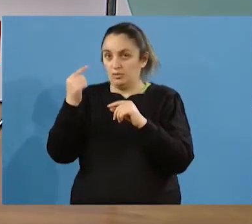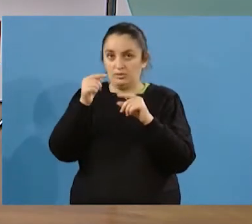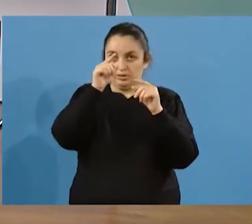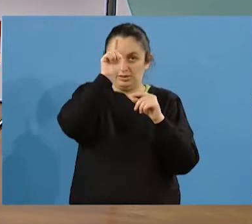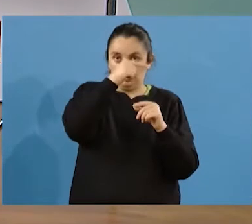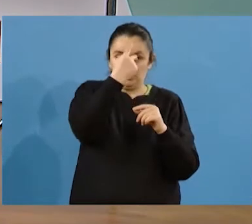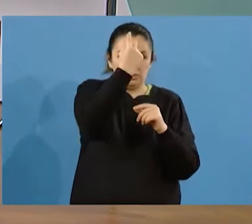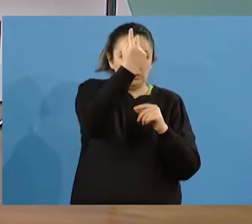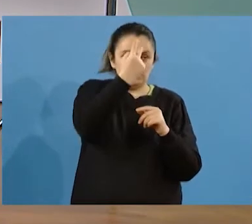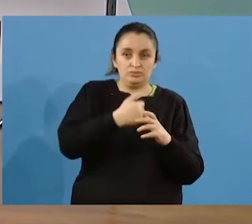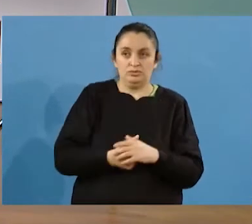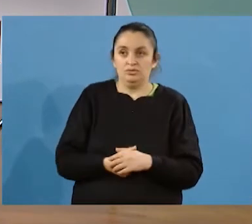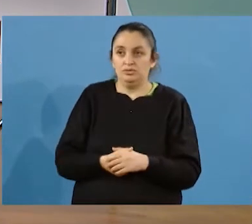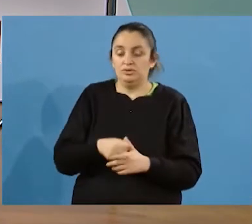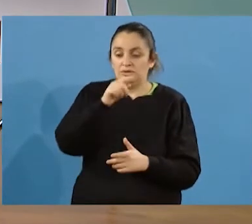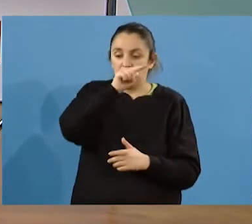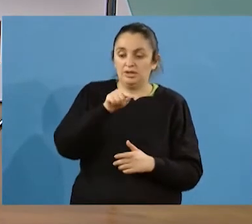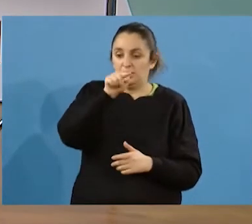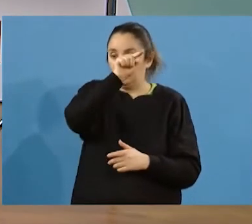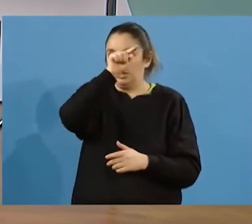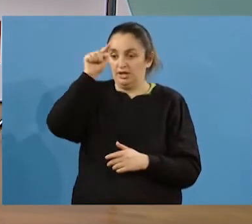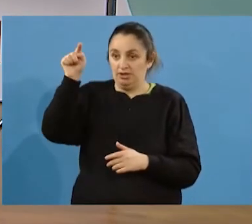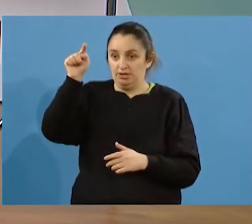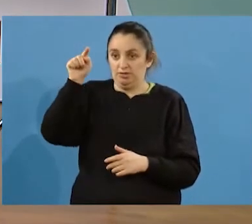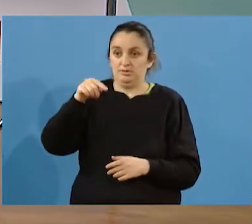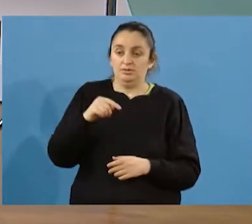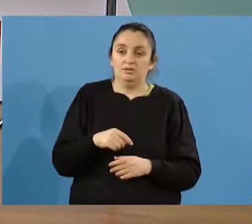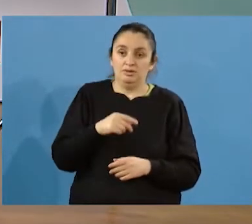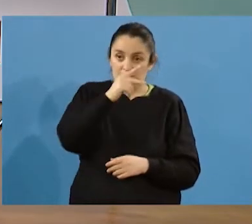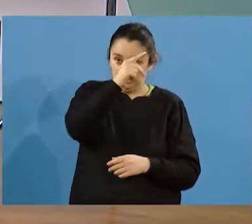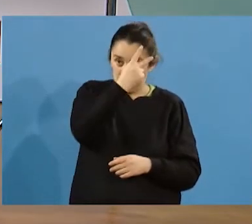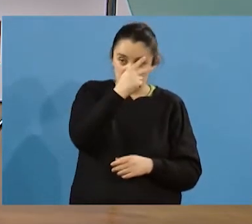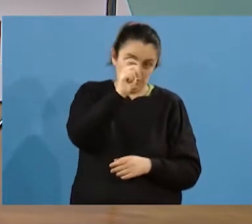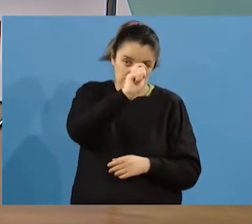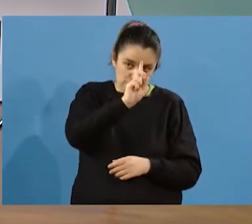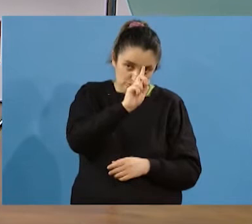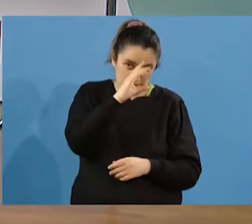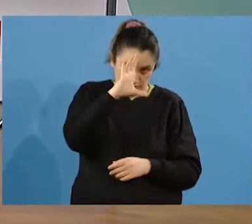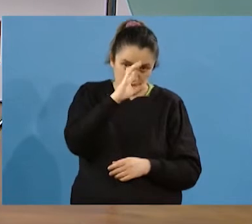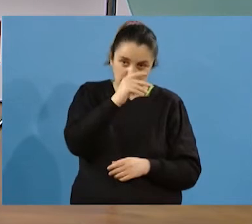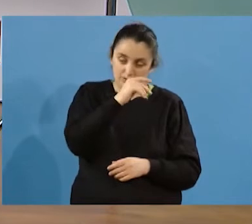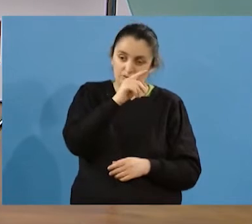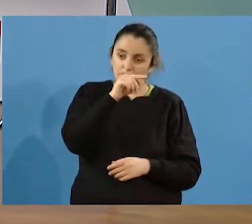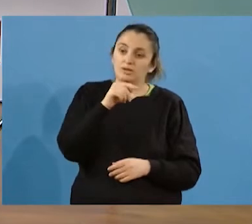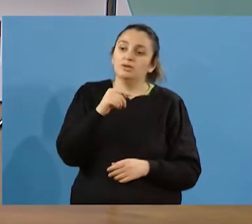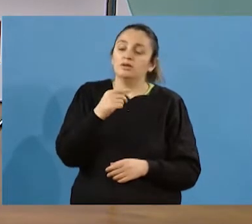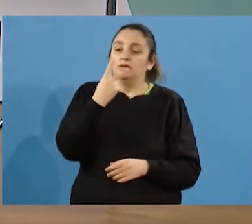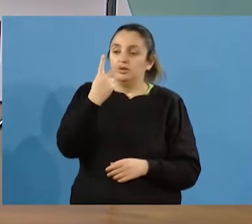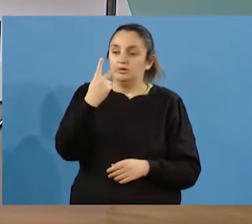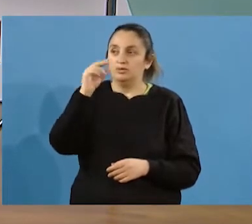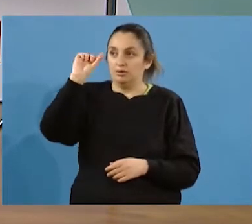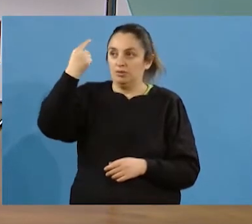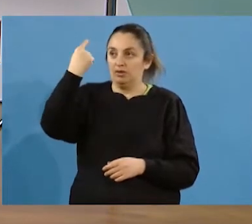quedaría raíz cuadrada porque me va a quedar un 2 no tengo que ponerlo del 2 elevado a la 1 que es